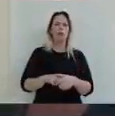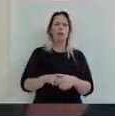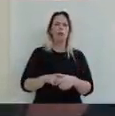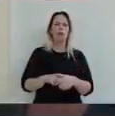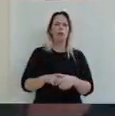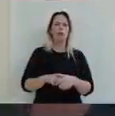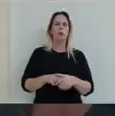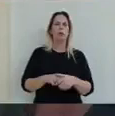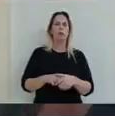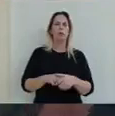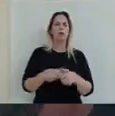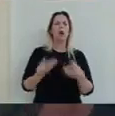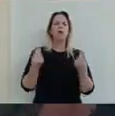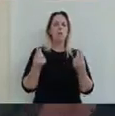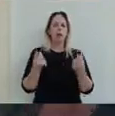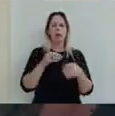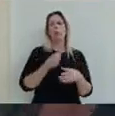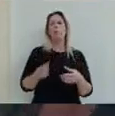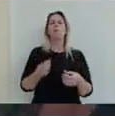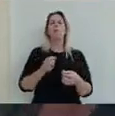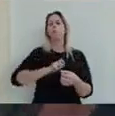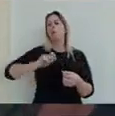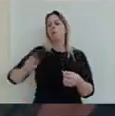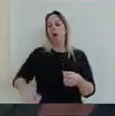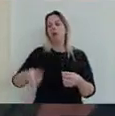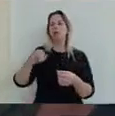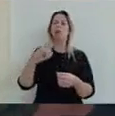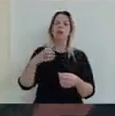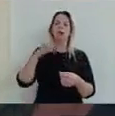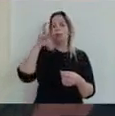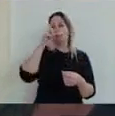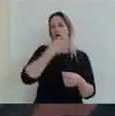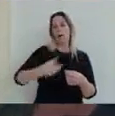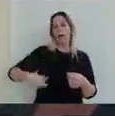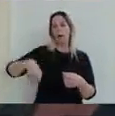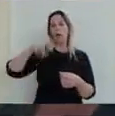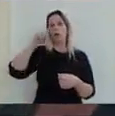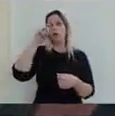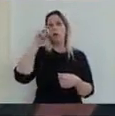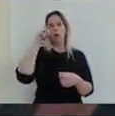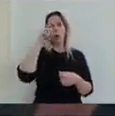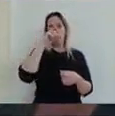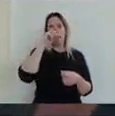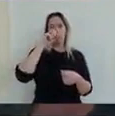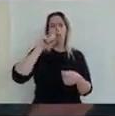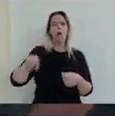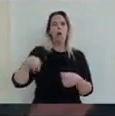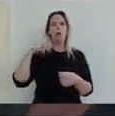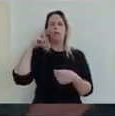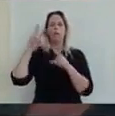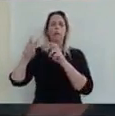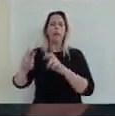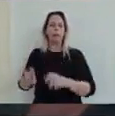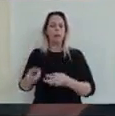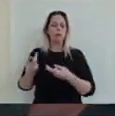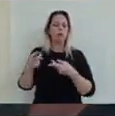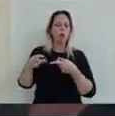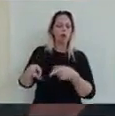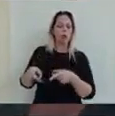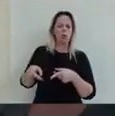municipio cumplimentaba los requisitos que ya lo cumplimentó, no era coparticipable. El municipio ya